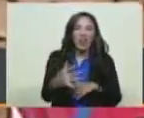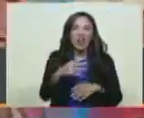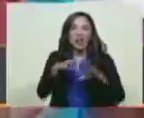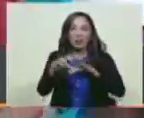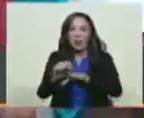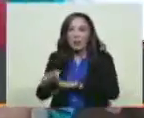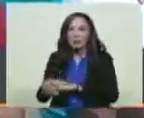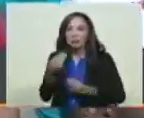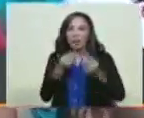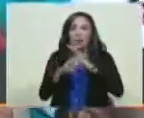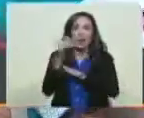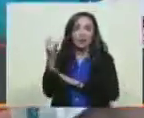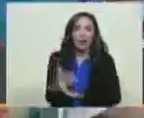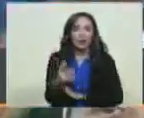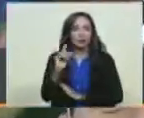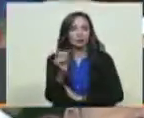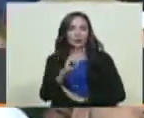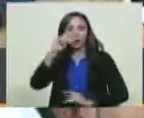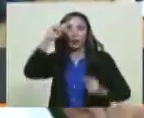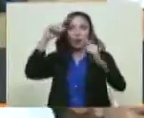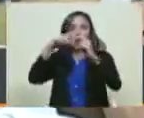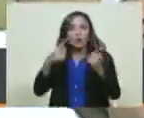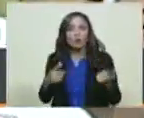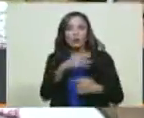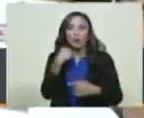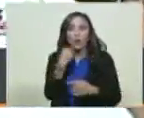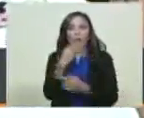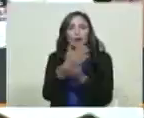nuestra patria flores del objetivo